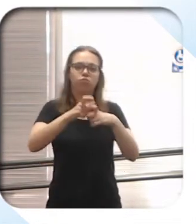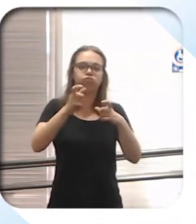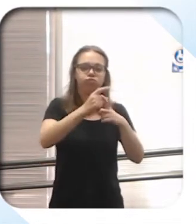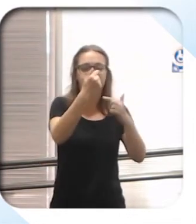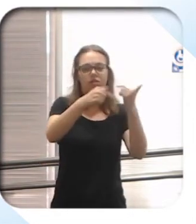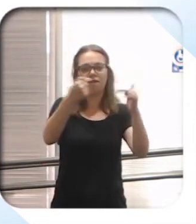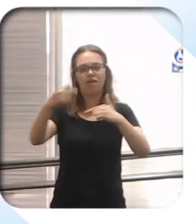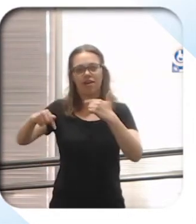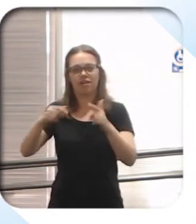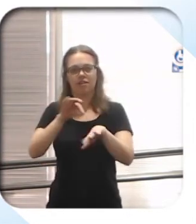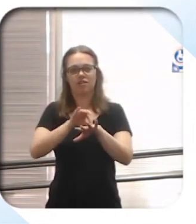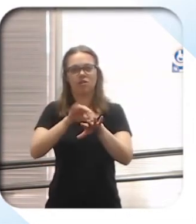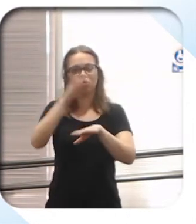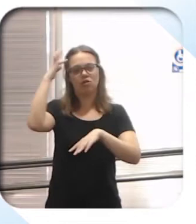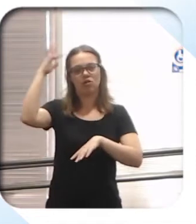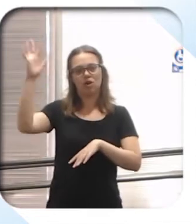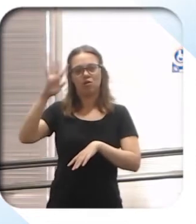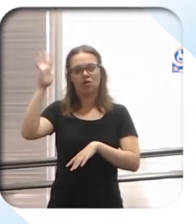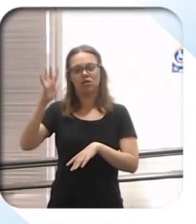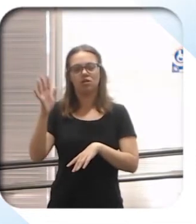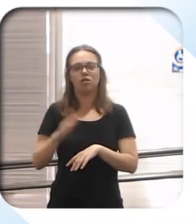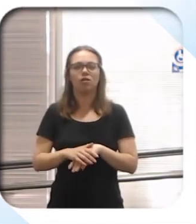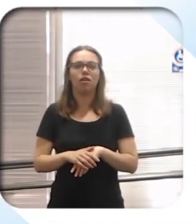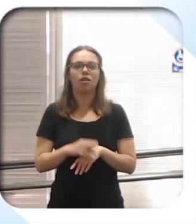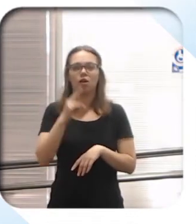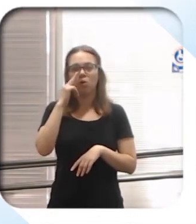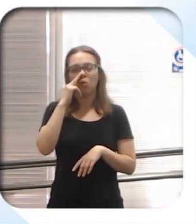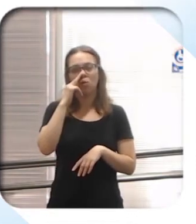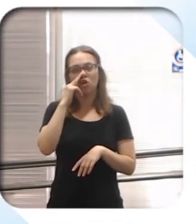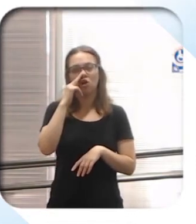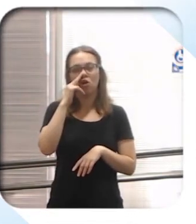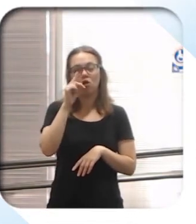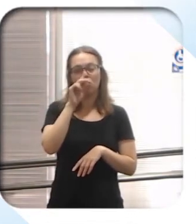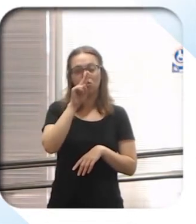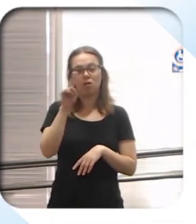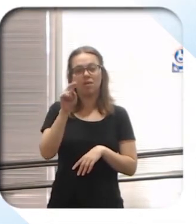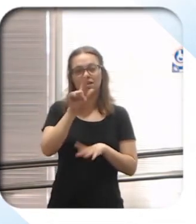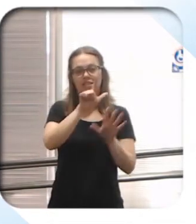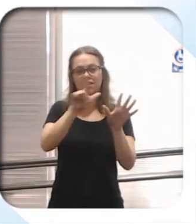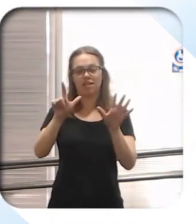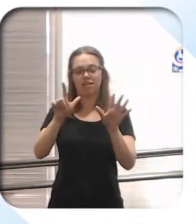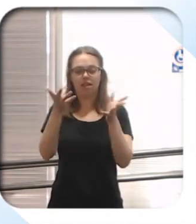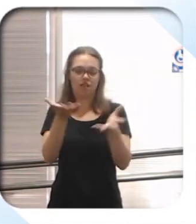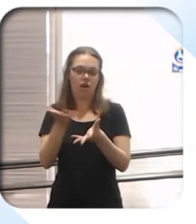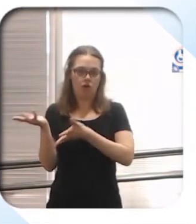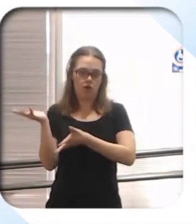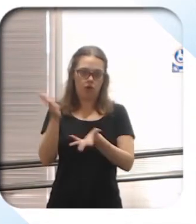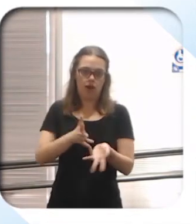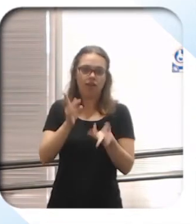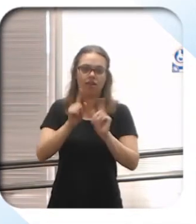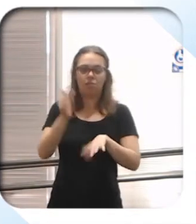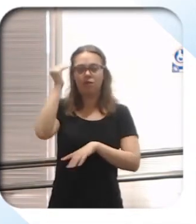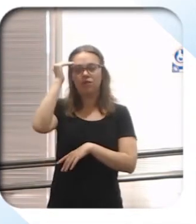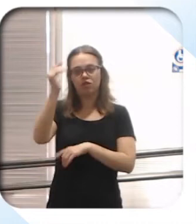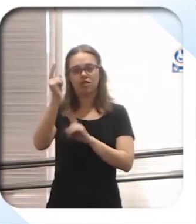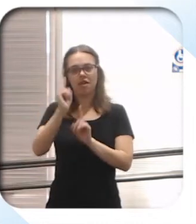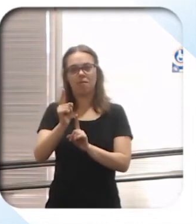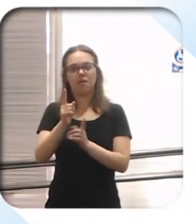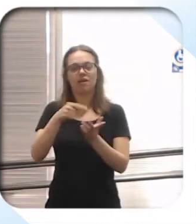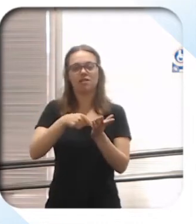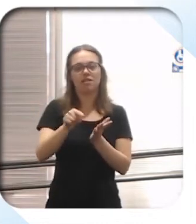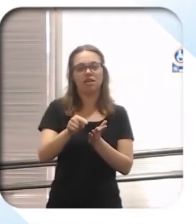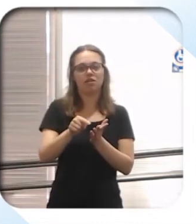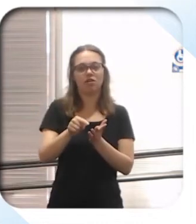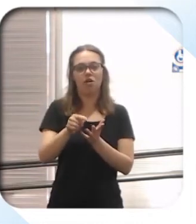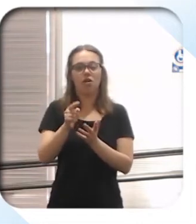Atención Neuropsicológica, desde julio de 2007 hasta la fecha actual. Y es docente también en el Centro